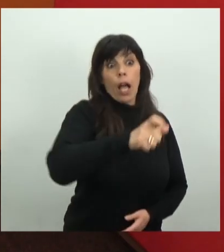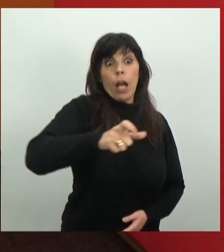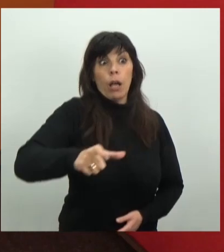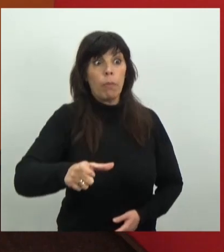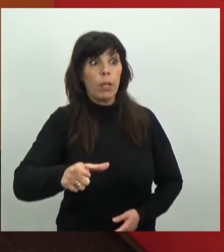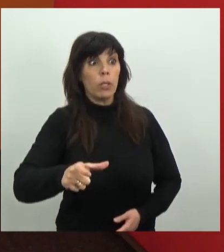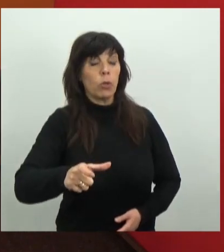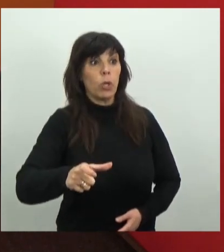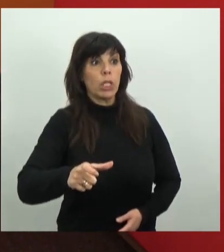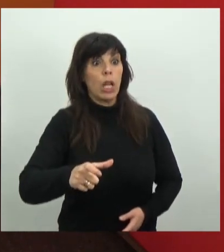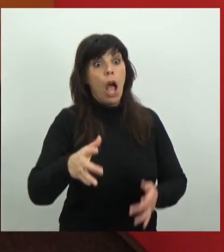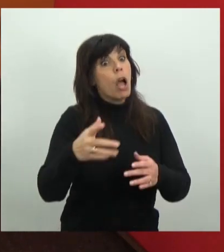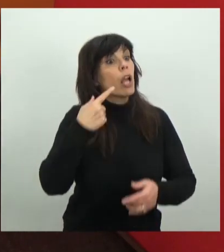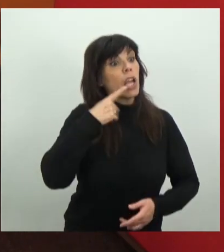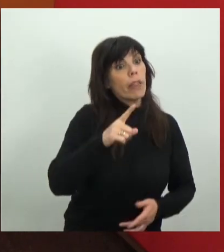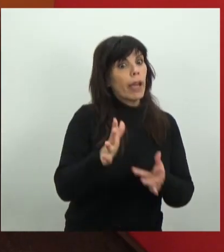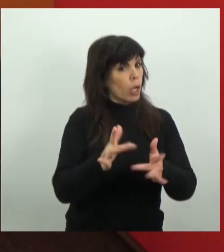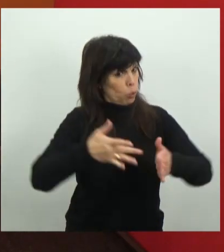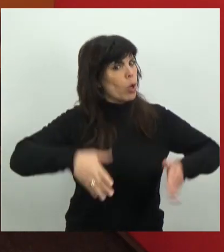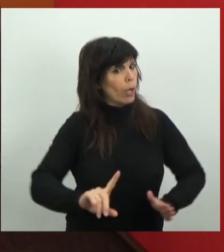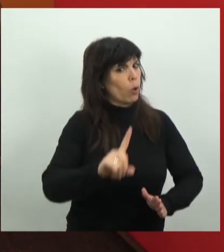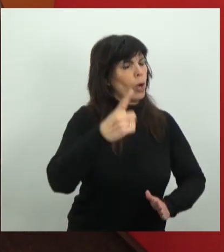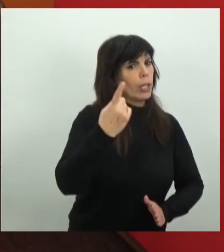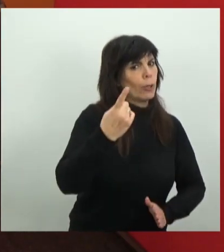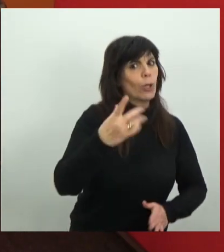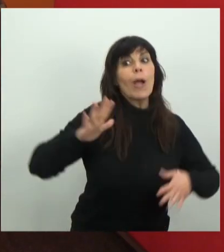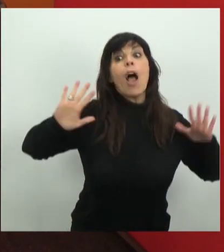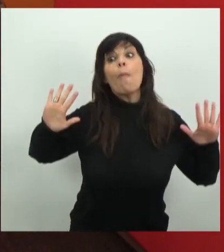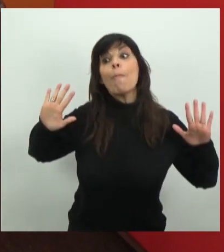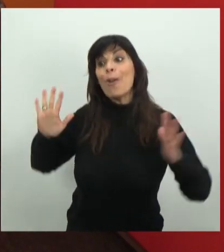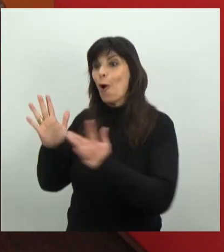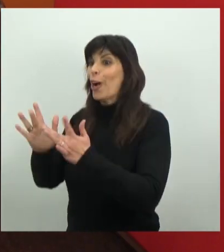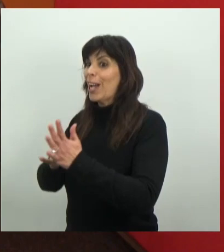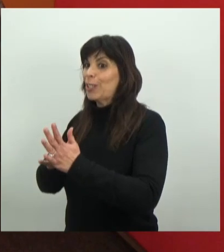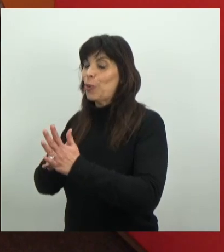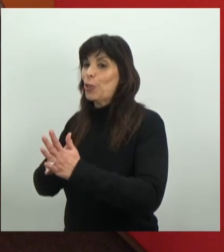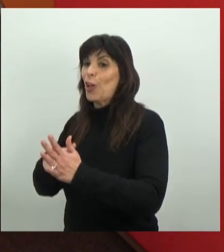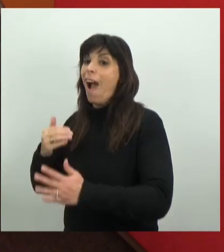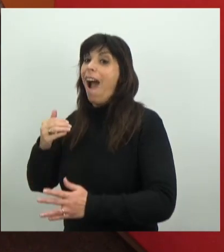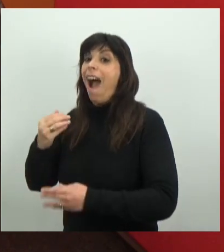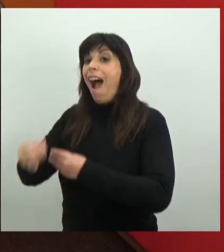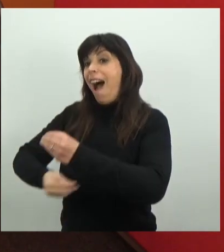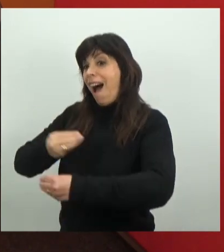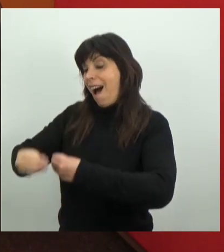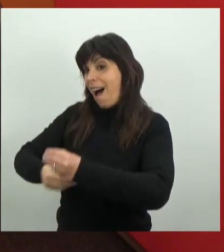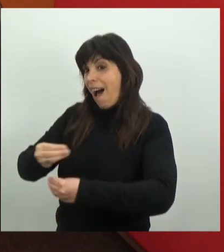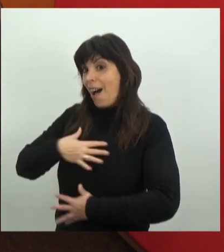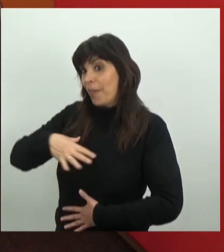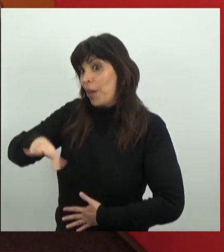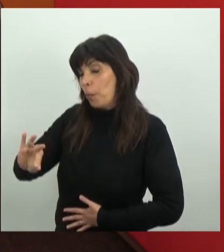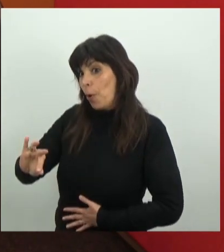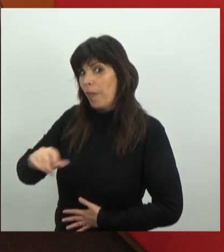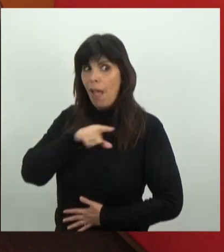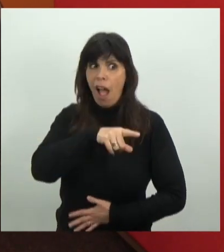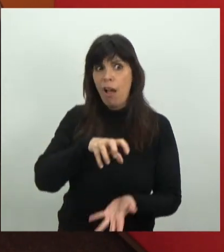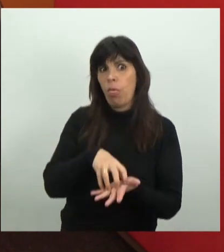sí duda que ahora puede hacer algo. Hay muchos lindos hermanos católicos, evangélicos, presbiterianos,